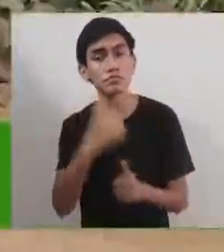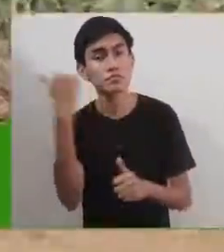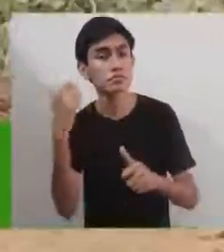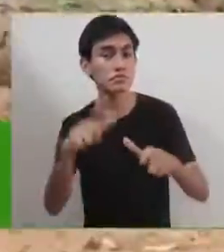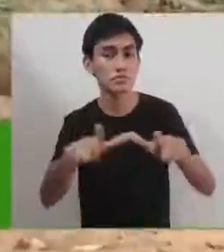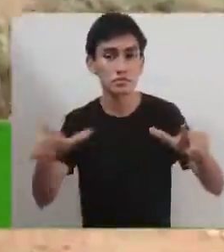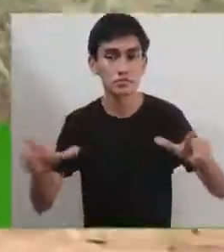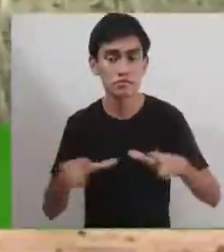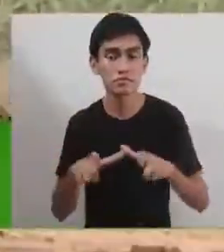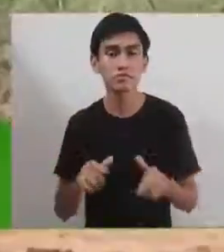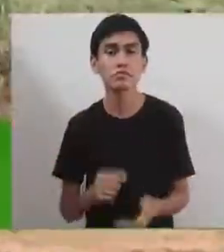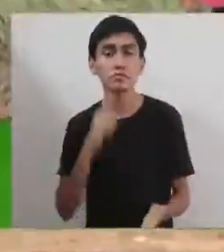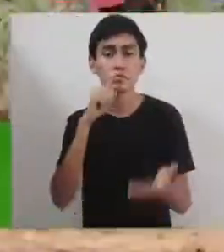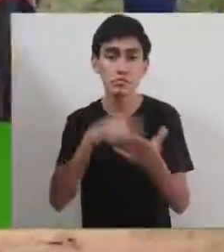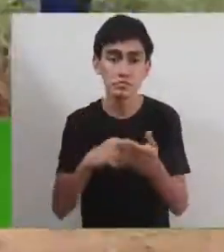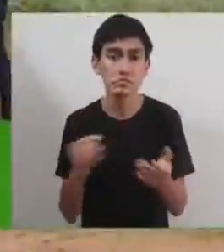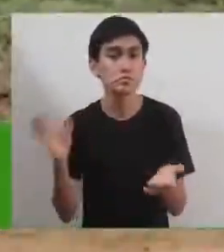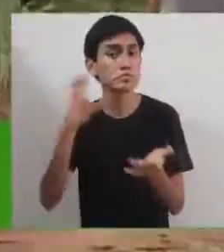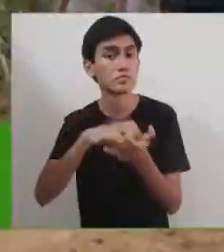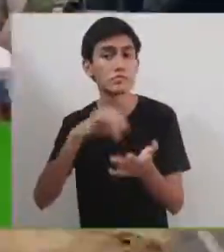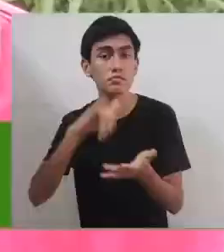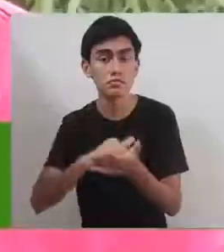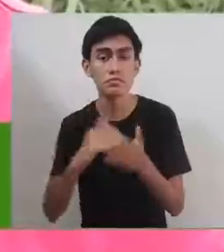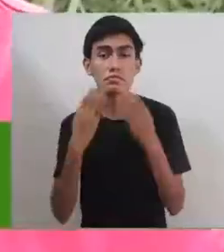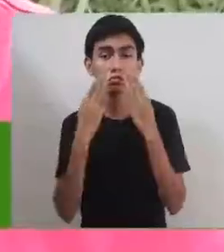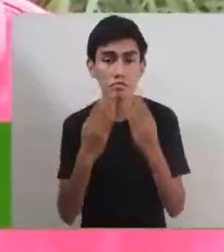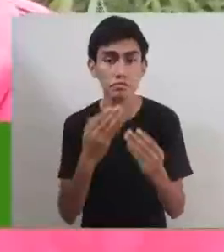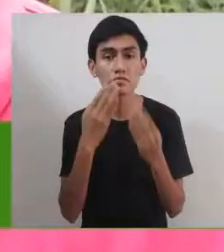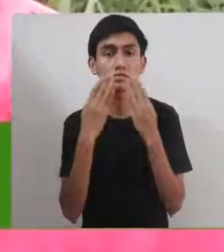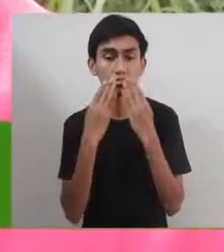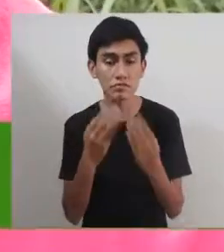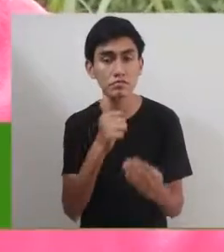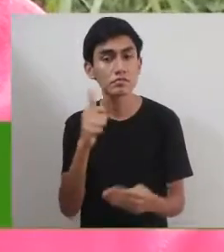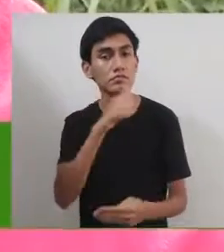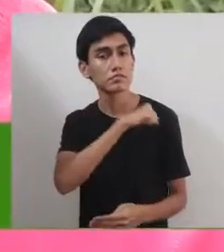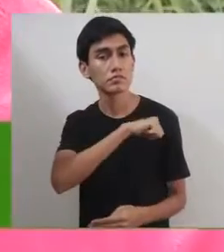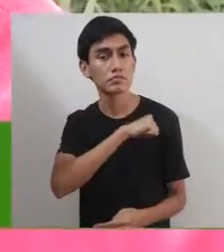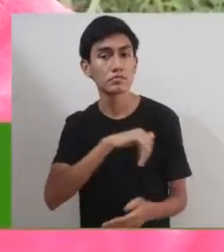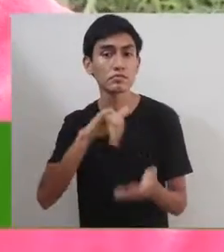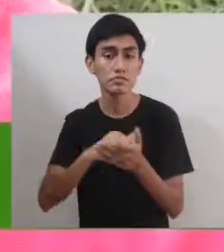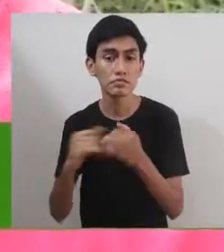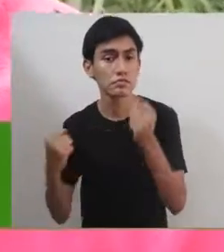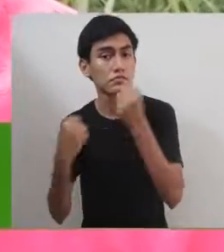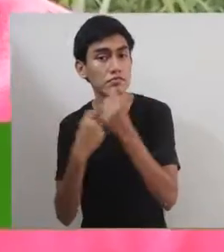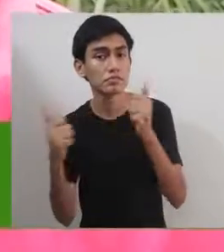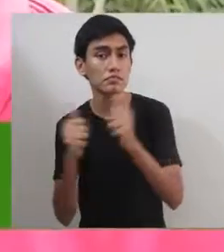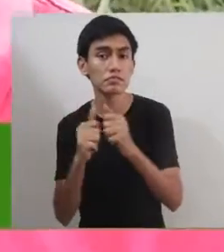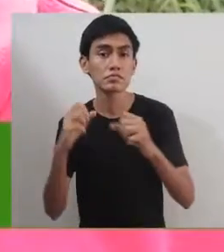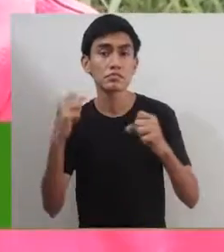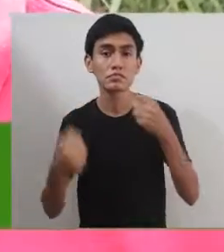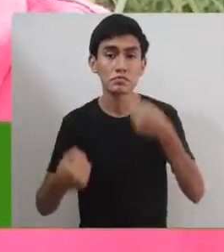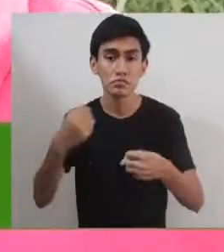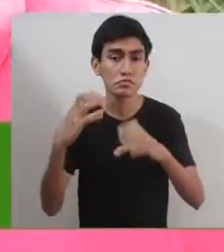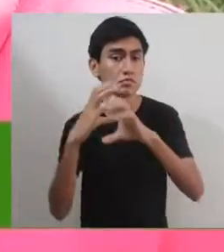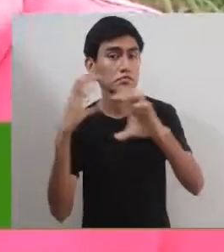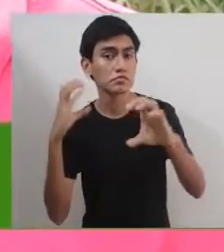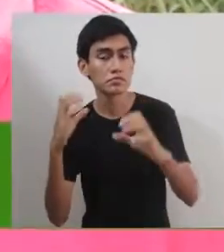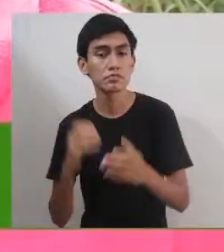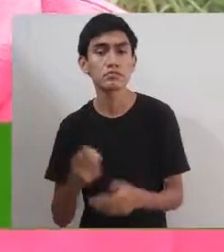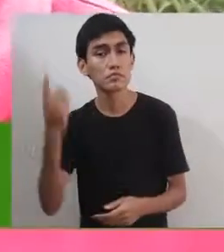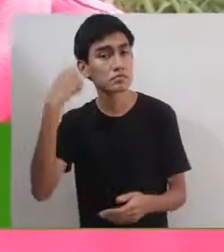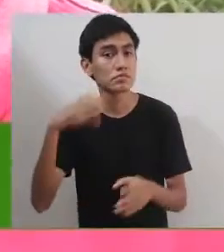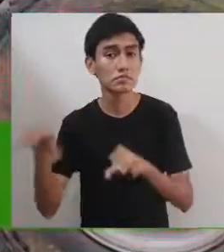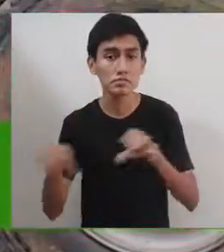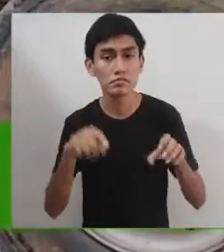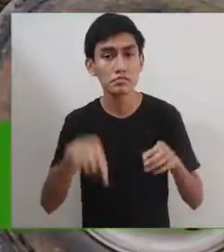sectores. Estamos más que agradecidos, gracias a la alcaldesa que nos está apoyando con sus maquinarias en hacer esta vía